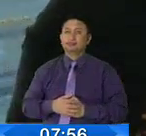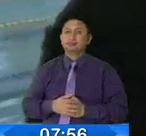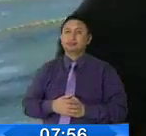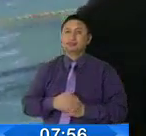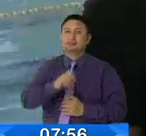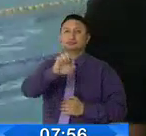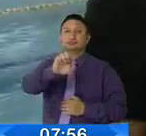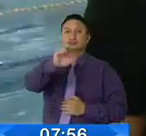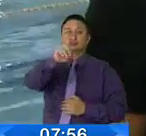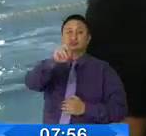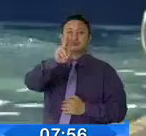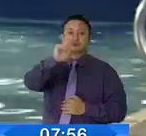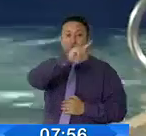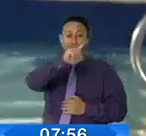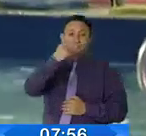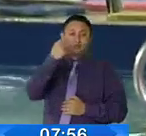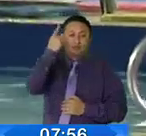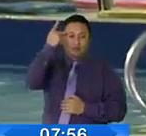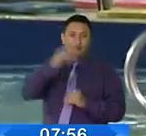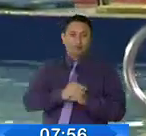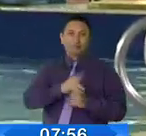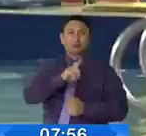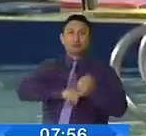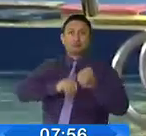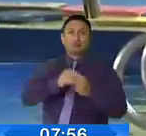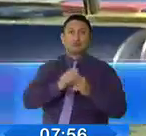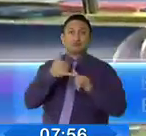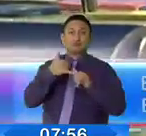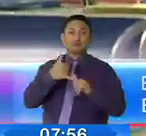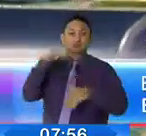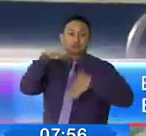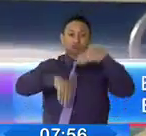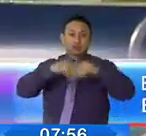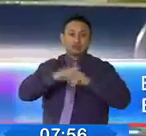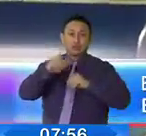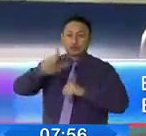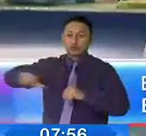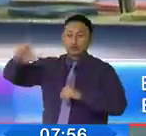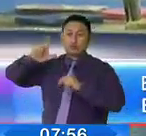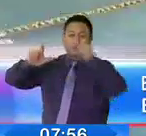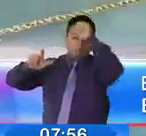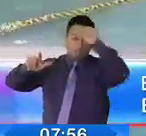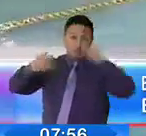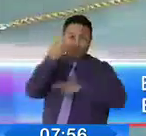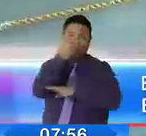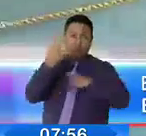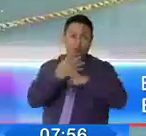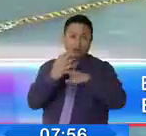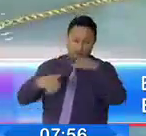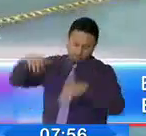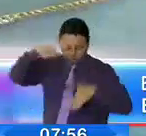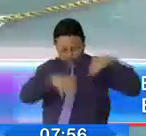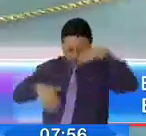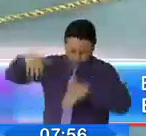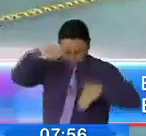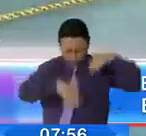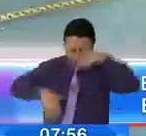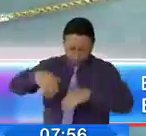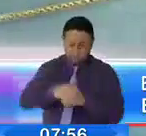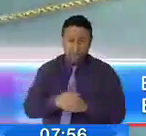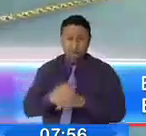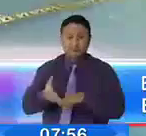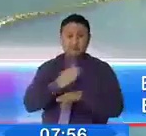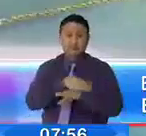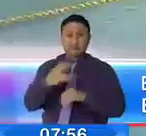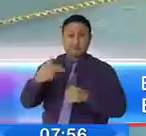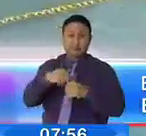Edwin Lozano es padre de familia. Su hijo entrena en un club de natación de lunes a domingo 4 horas diarias. Ha participado en competencias nacionales de